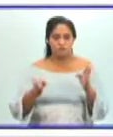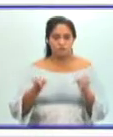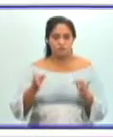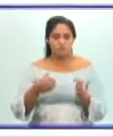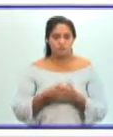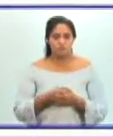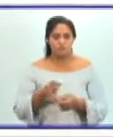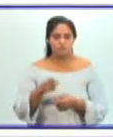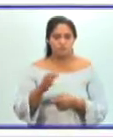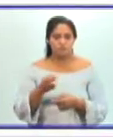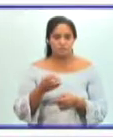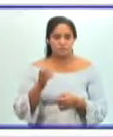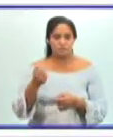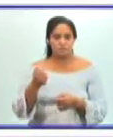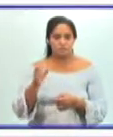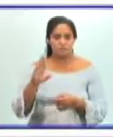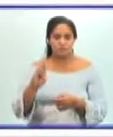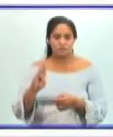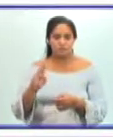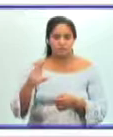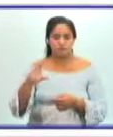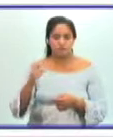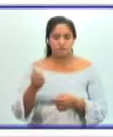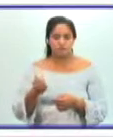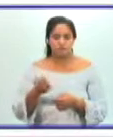paralelogramo ABCD.